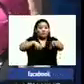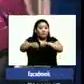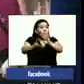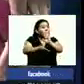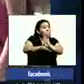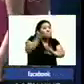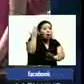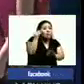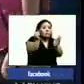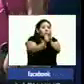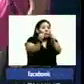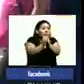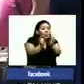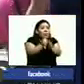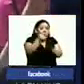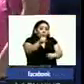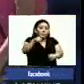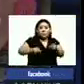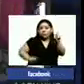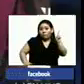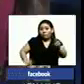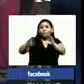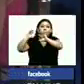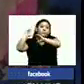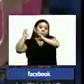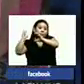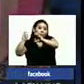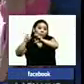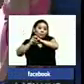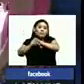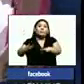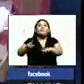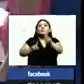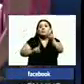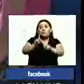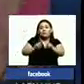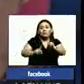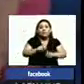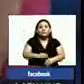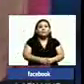donde más casos se registran son San Salvador, Son Sonate y Santa Ana.